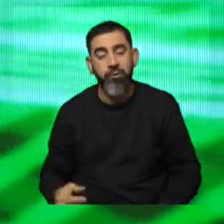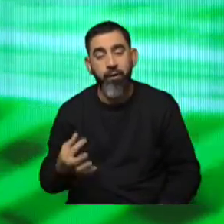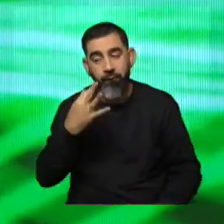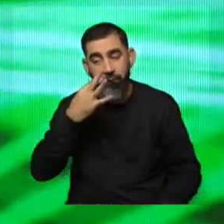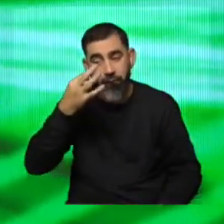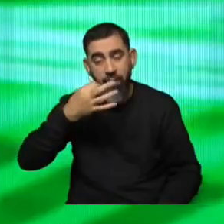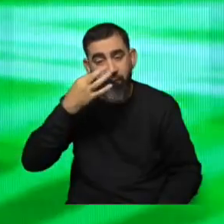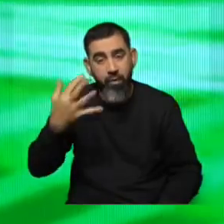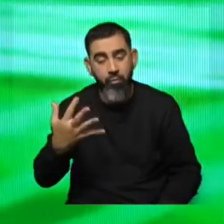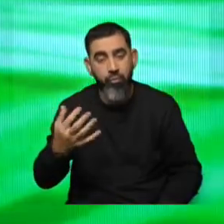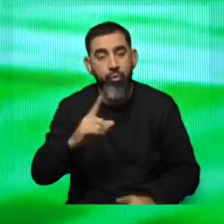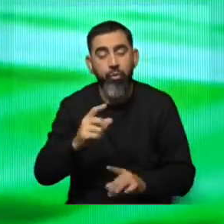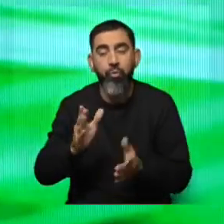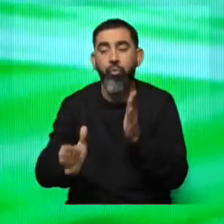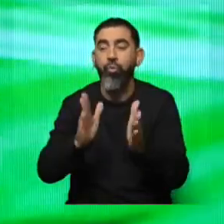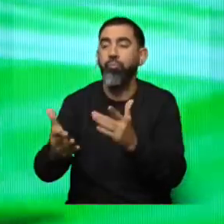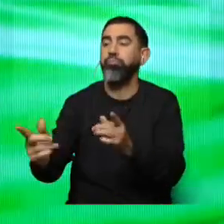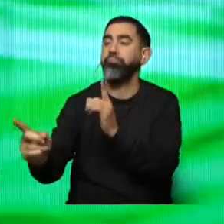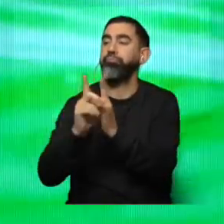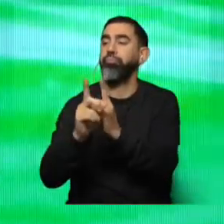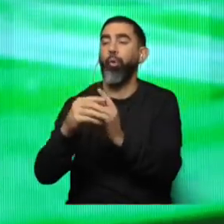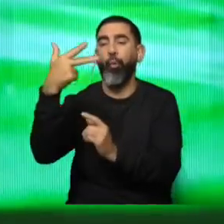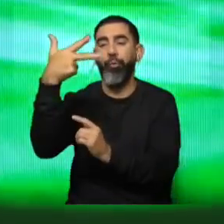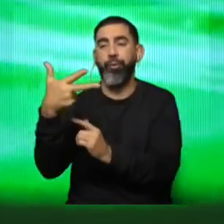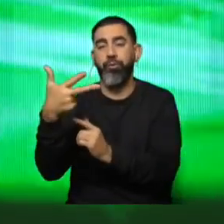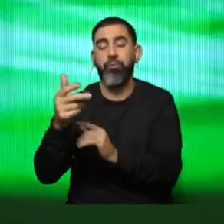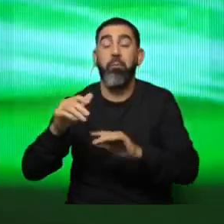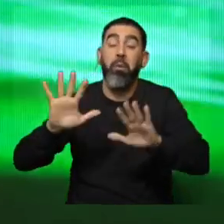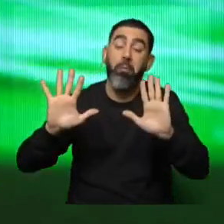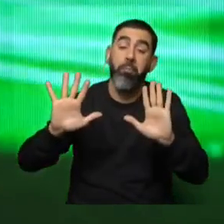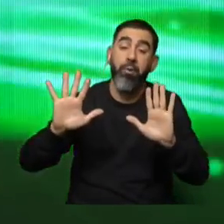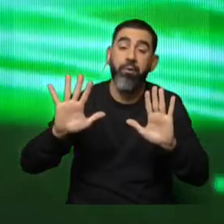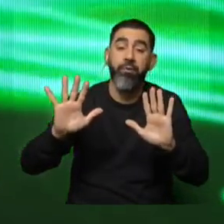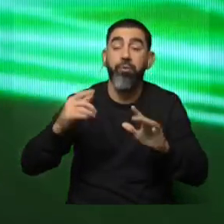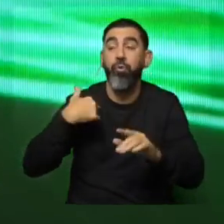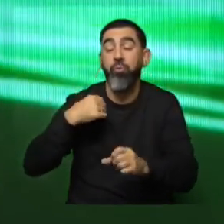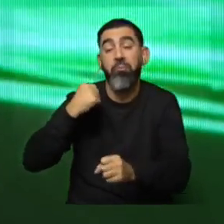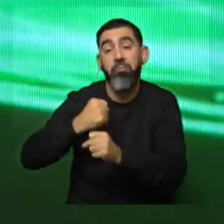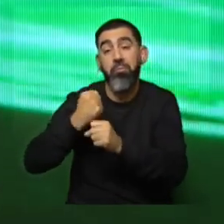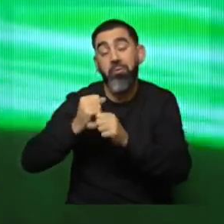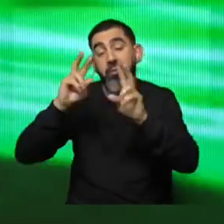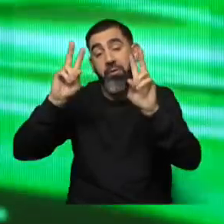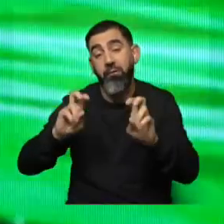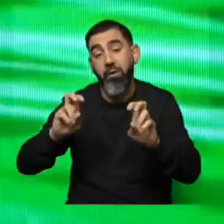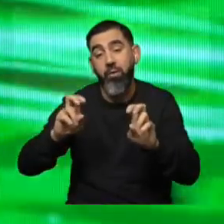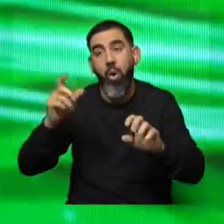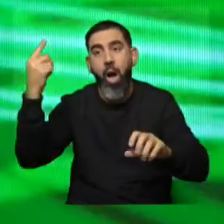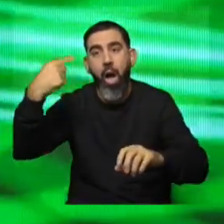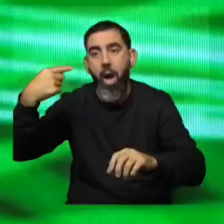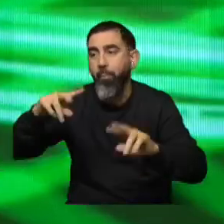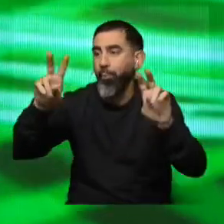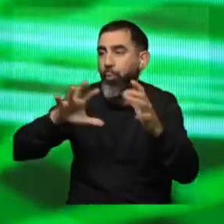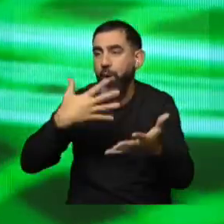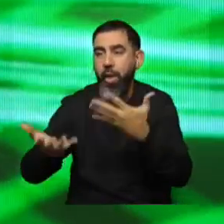va a estar puesto en que vos te encuentres con un robot en una recepción de un hotel ahora capaz que vos decís Bueno si estás por trabajo si fuiste a un lugar apurado